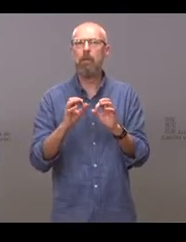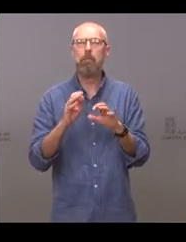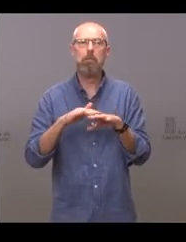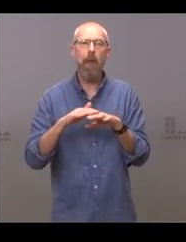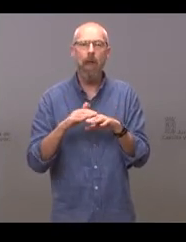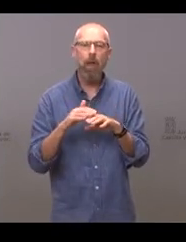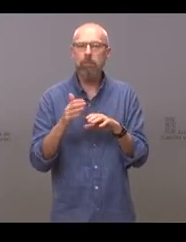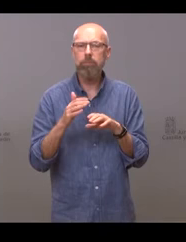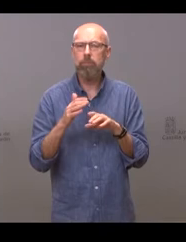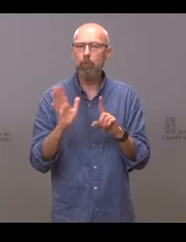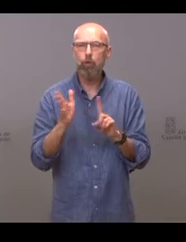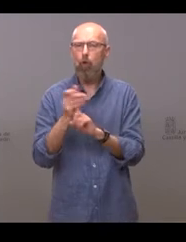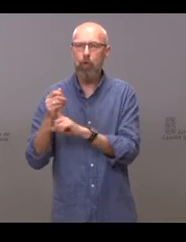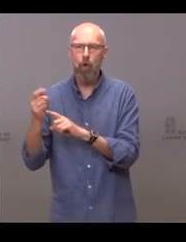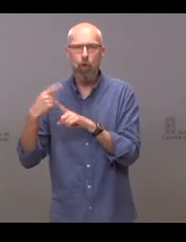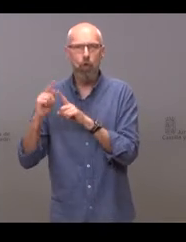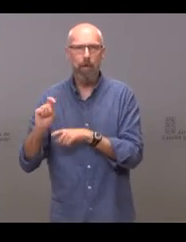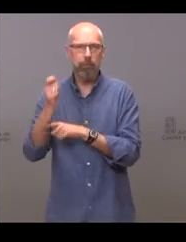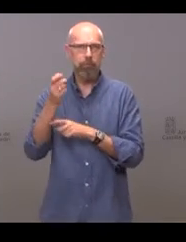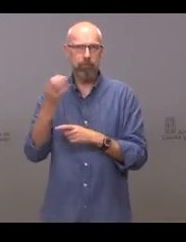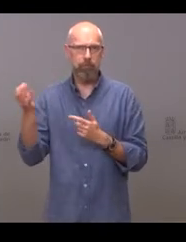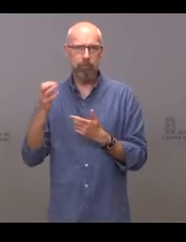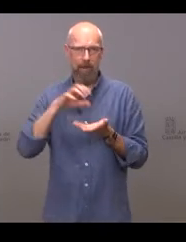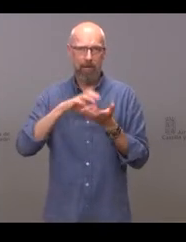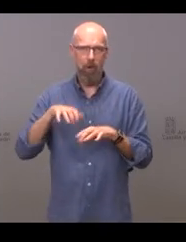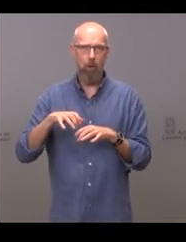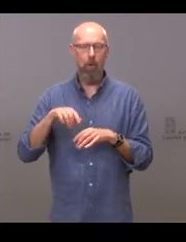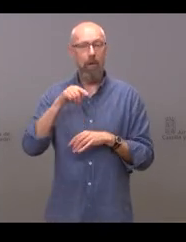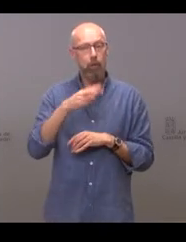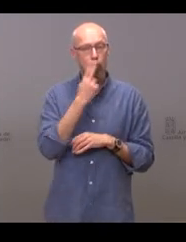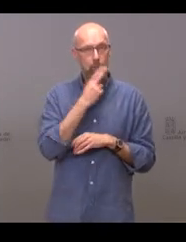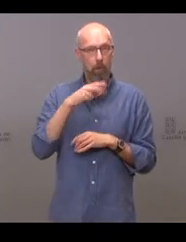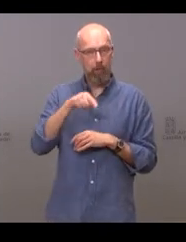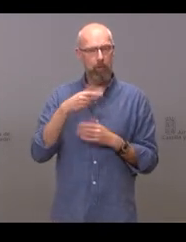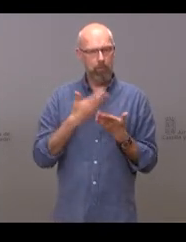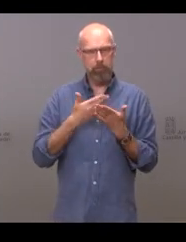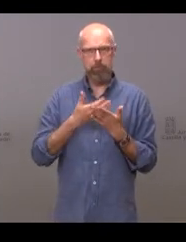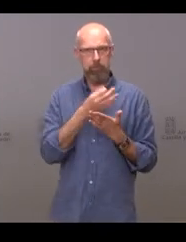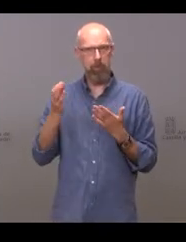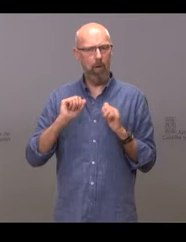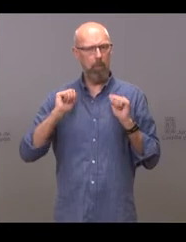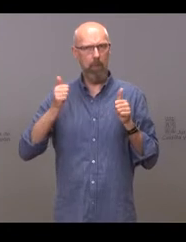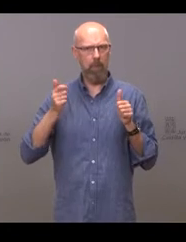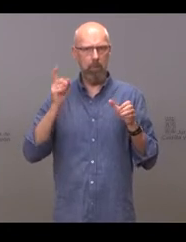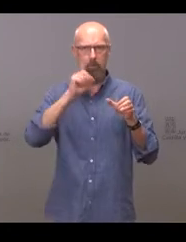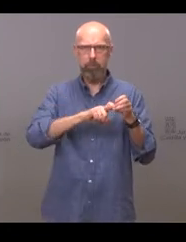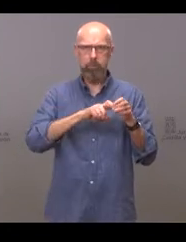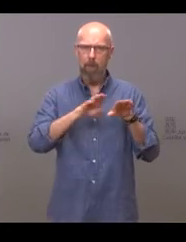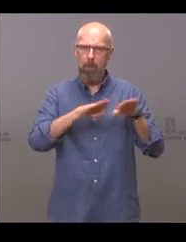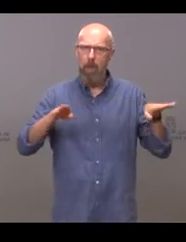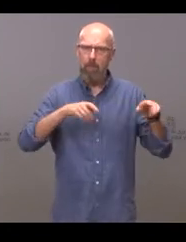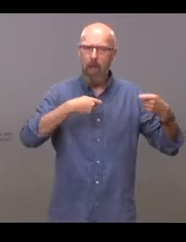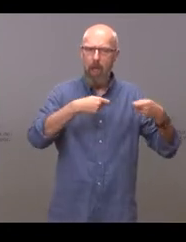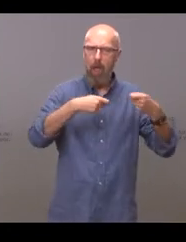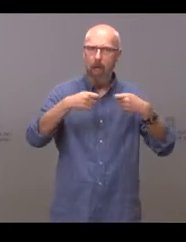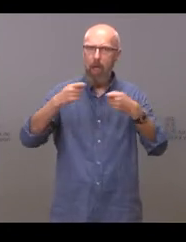todo y ese compromiso lo demostramos en el primer día sentándonos las mesas y realmente no levantando y tratando de